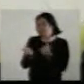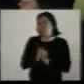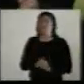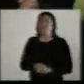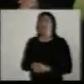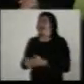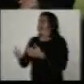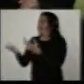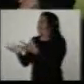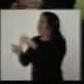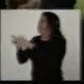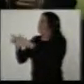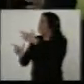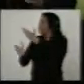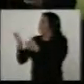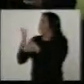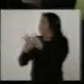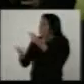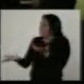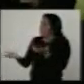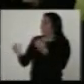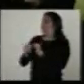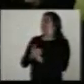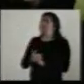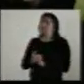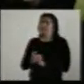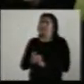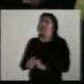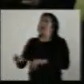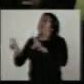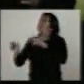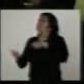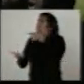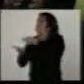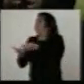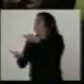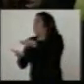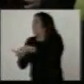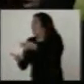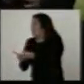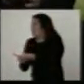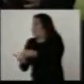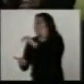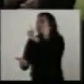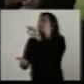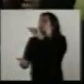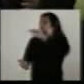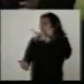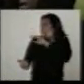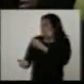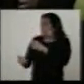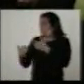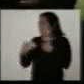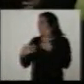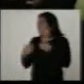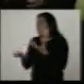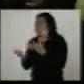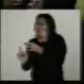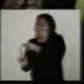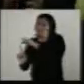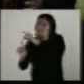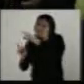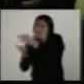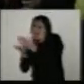señas. La persona con discapacidad frente a la tributación tiene que tener un